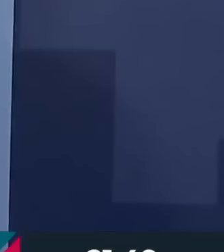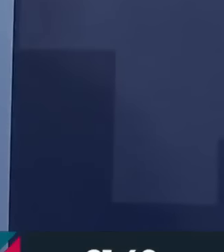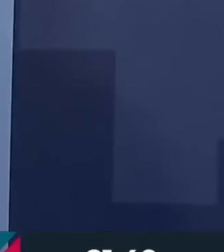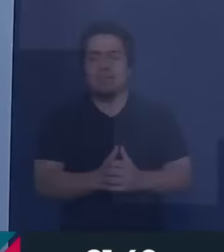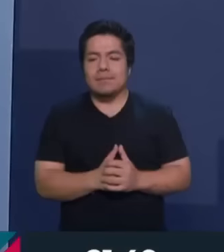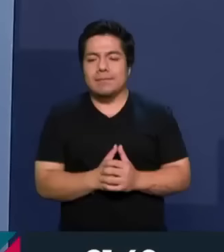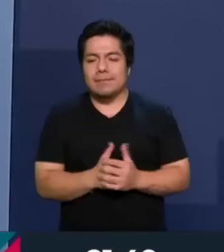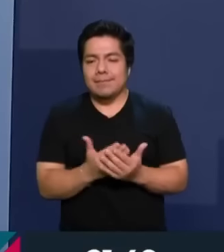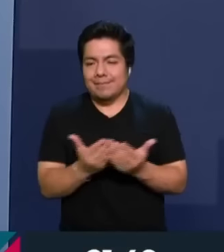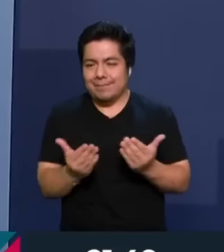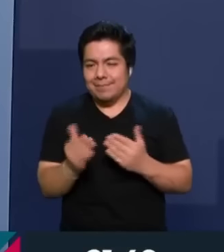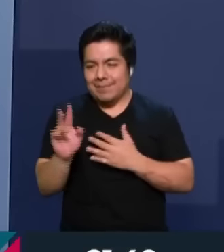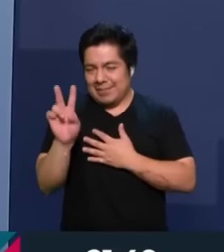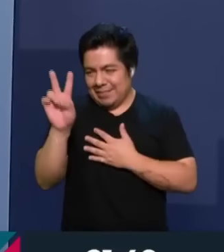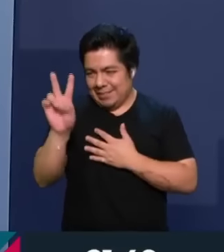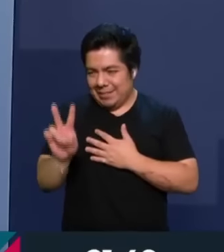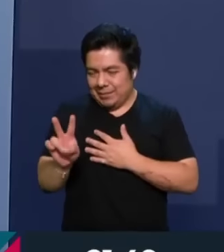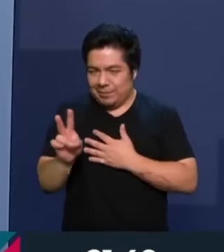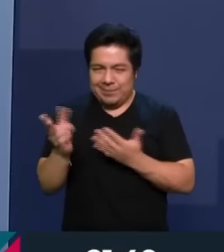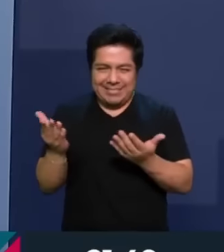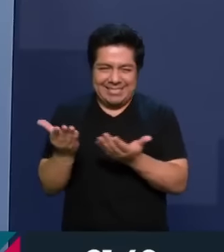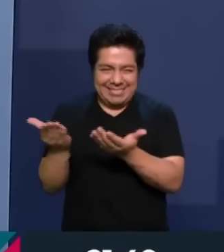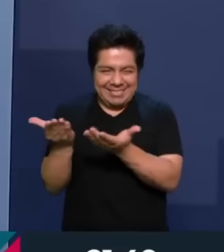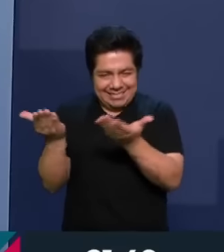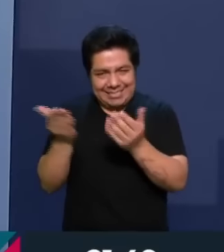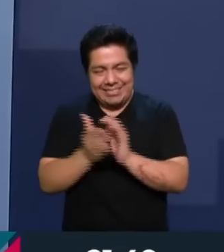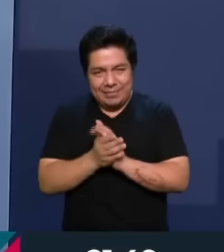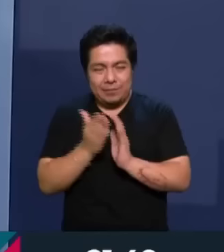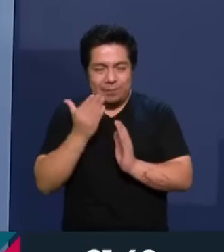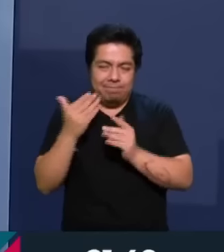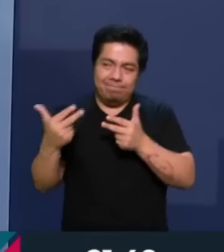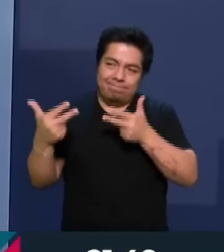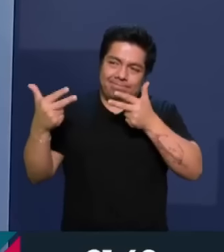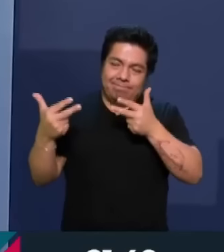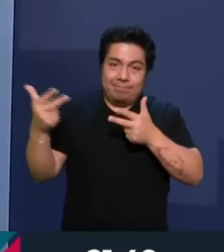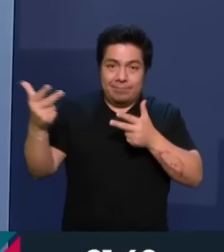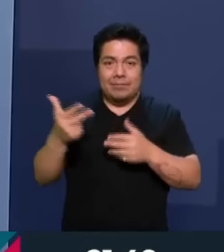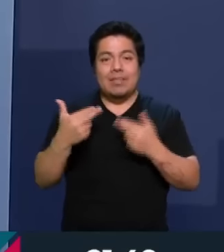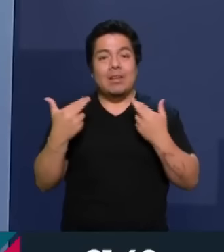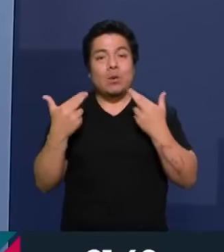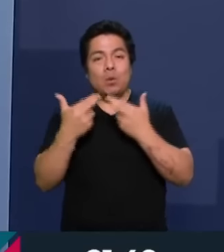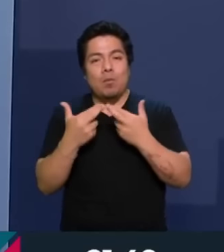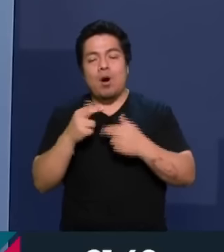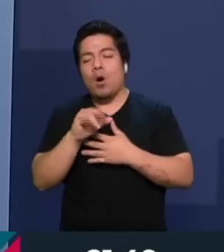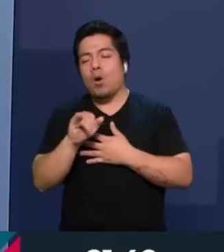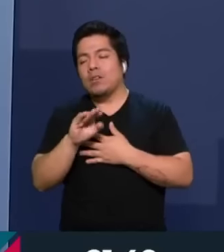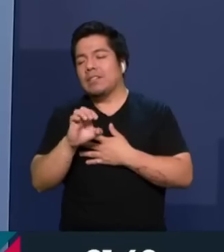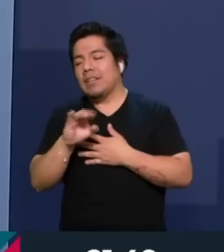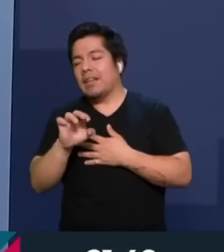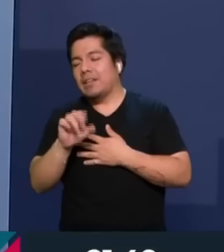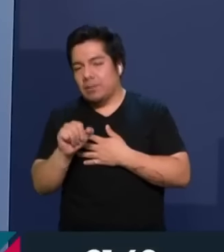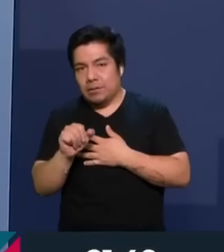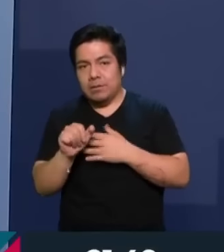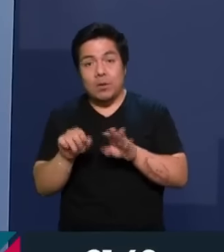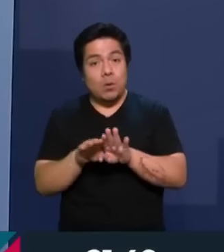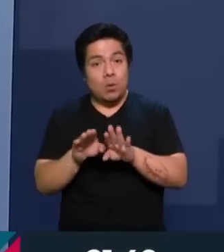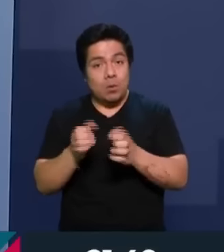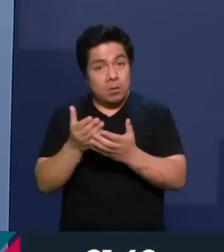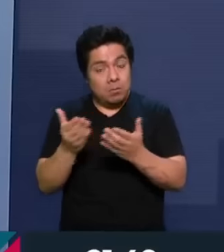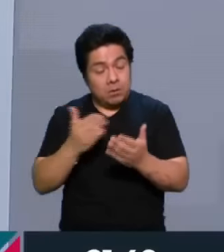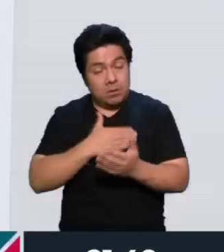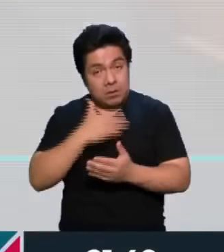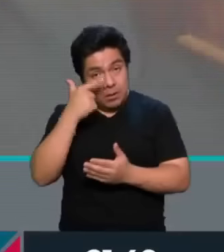Y sí como todos los viernes es un placer Eh pues saludar a la distancia al profesor José de Jesús López almejo cómo está profesor muy